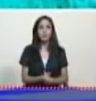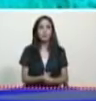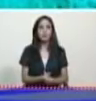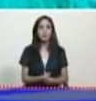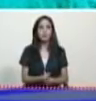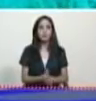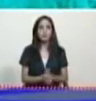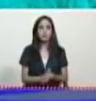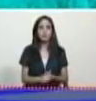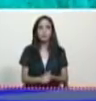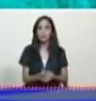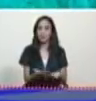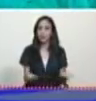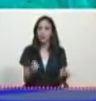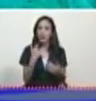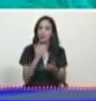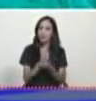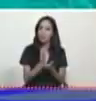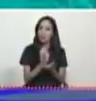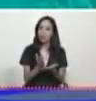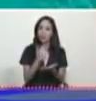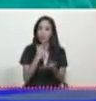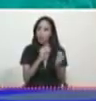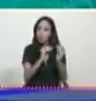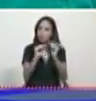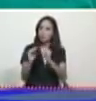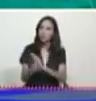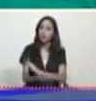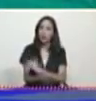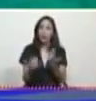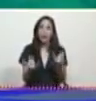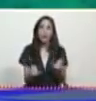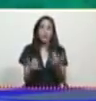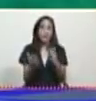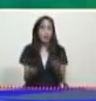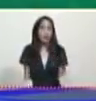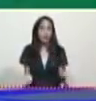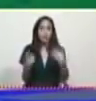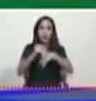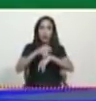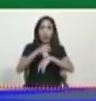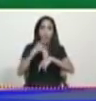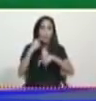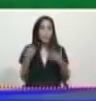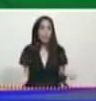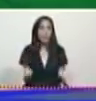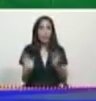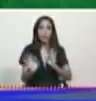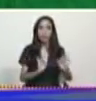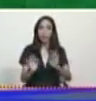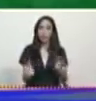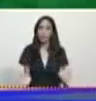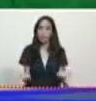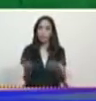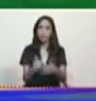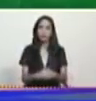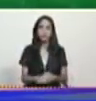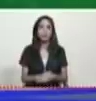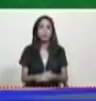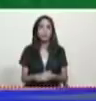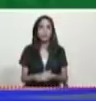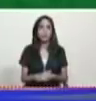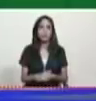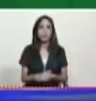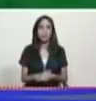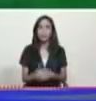se los digo siempre con pasión, es el momento para que